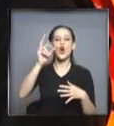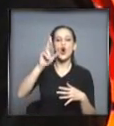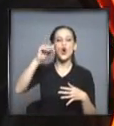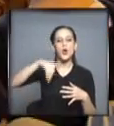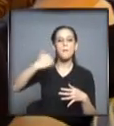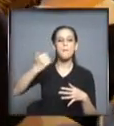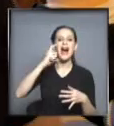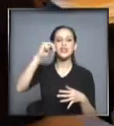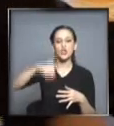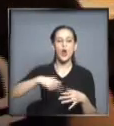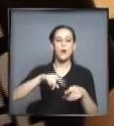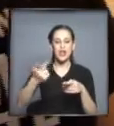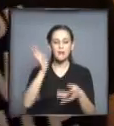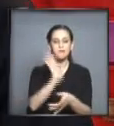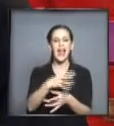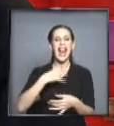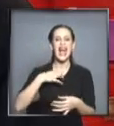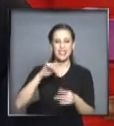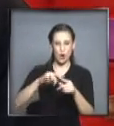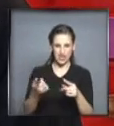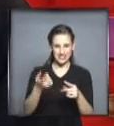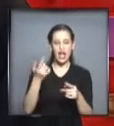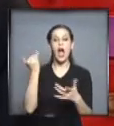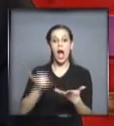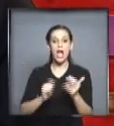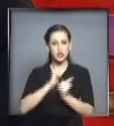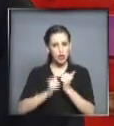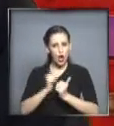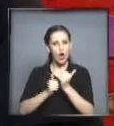debatimos, abordamos la historia nacional, latinoamericana, pero